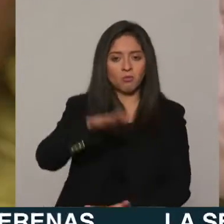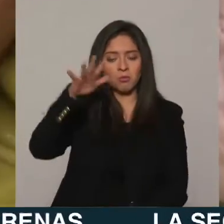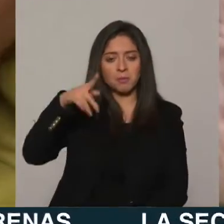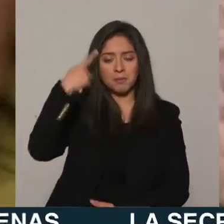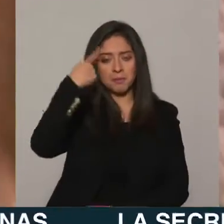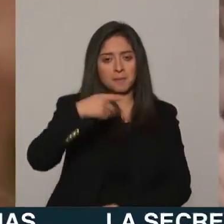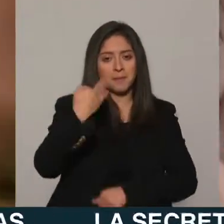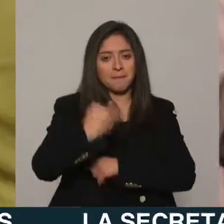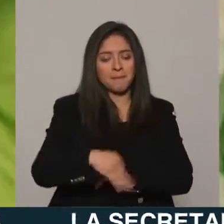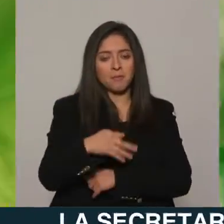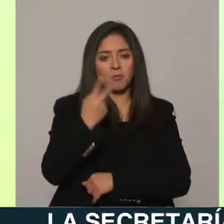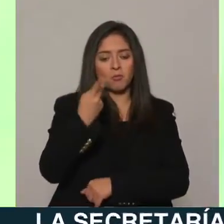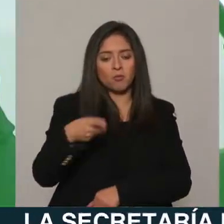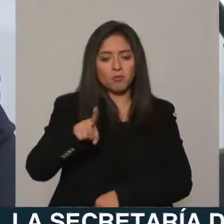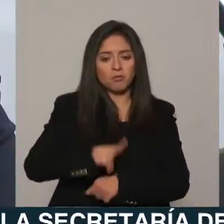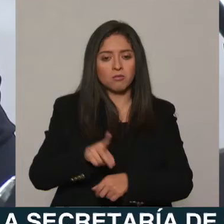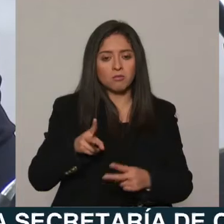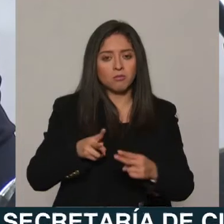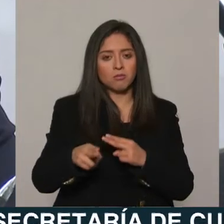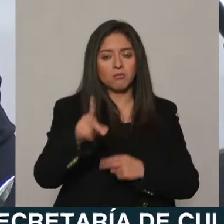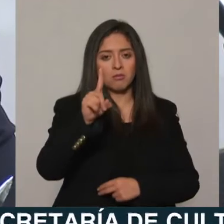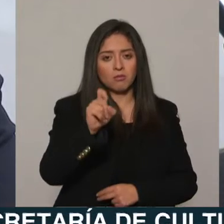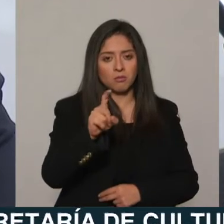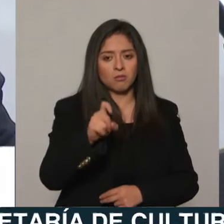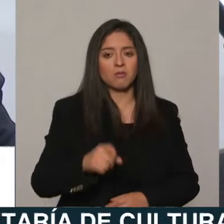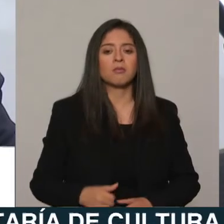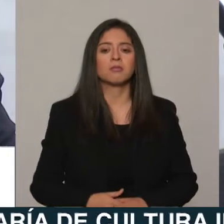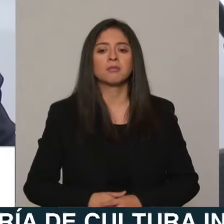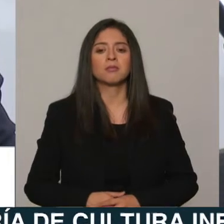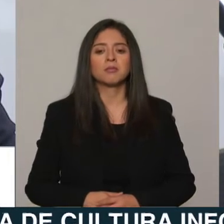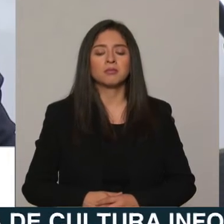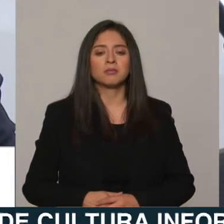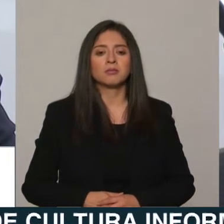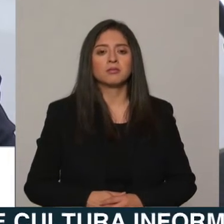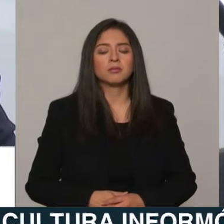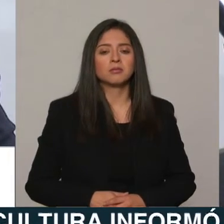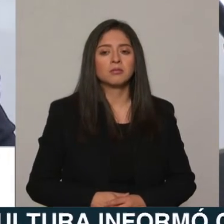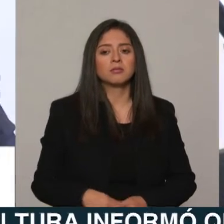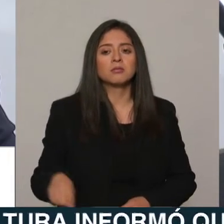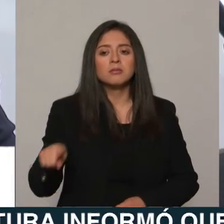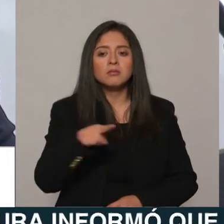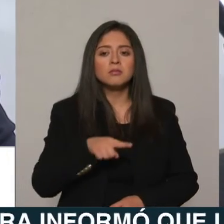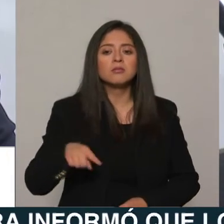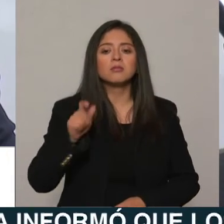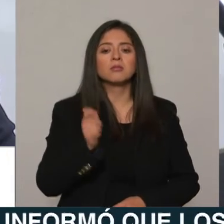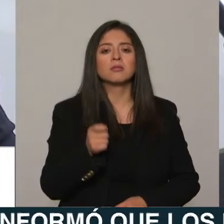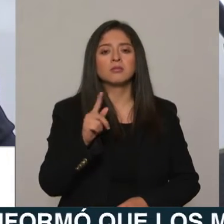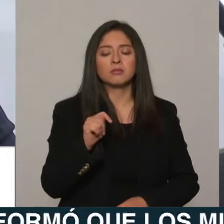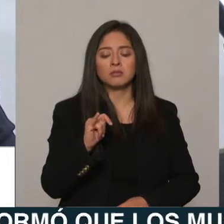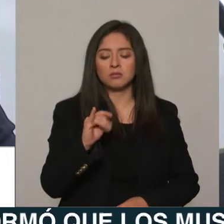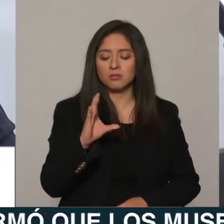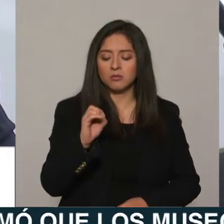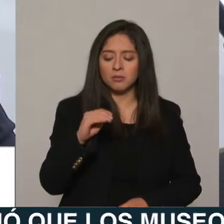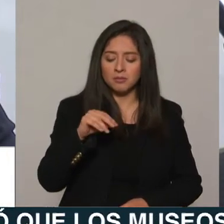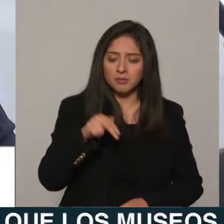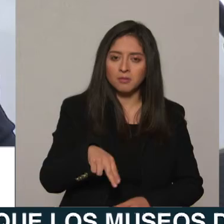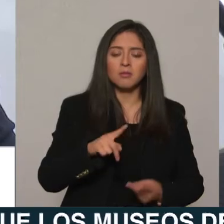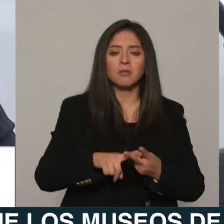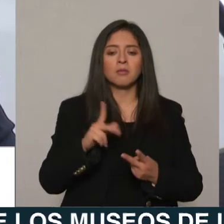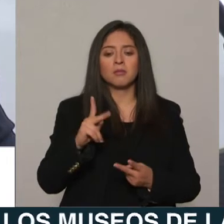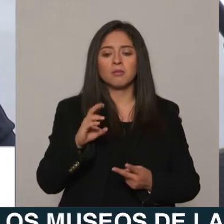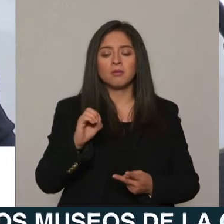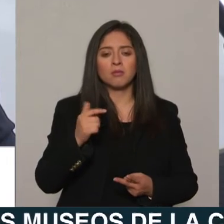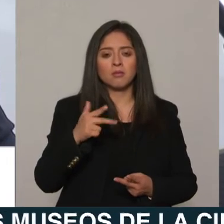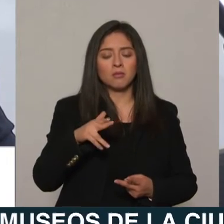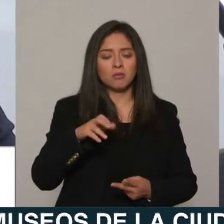solventar los 2 días de corte. Principalmente en la zona de Coatepec, la zona de Ticomán, Progreso Nacional, que